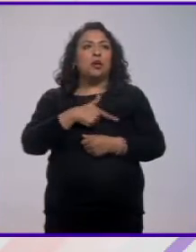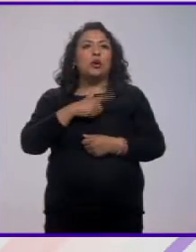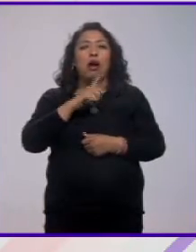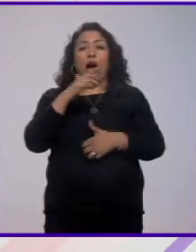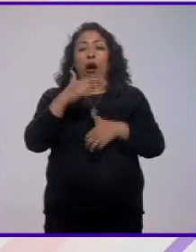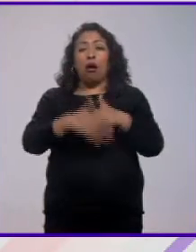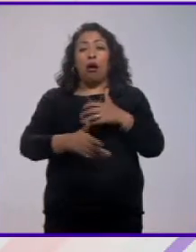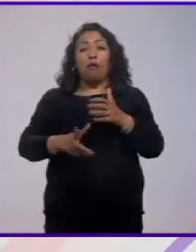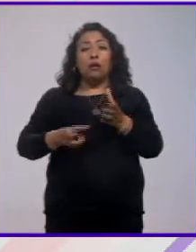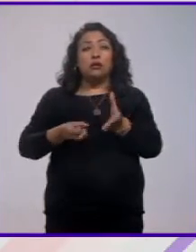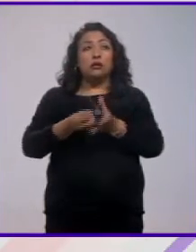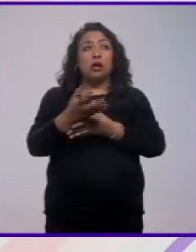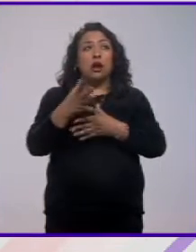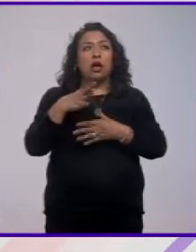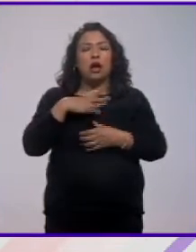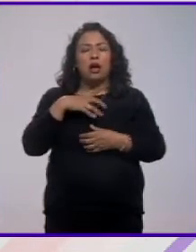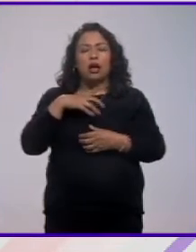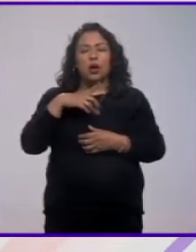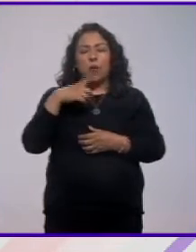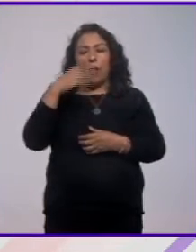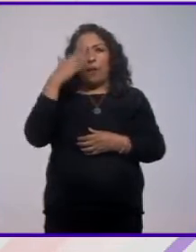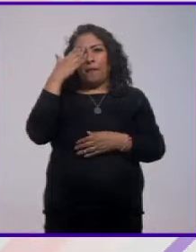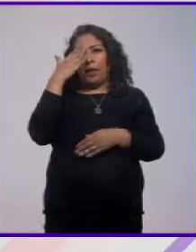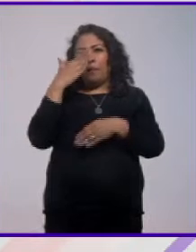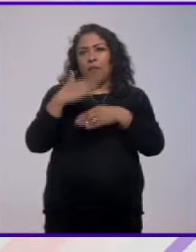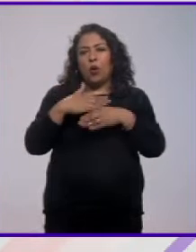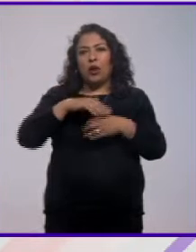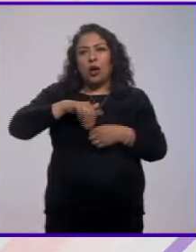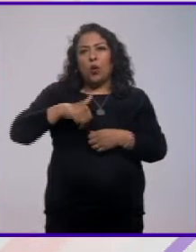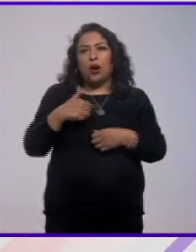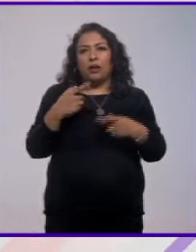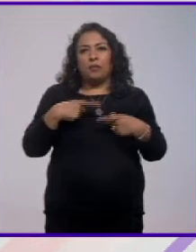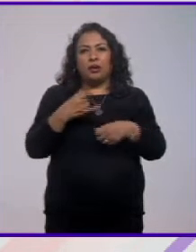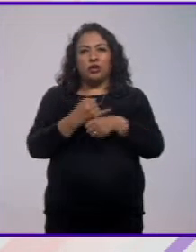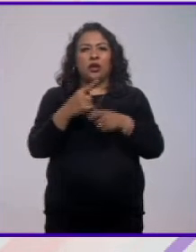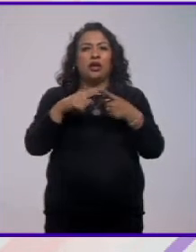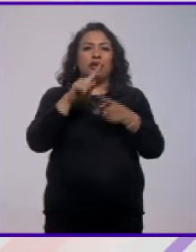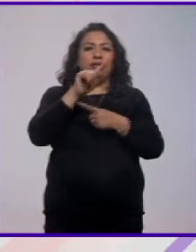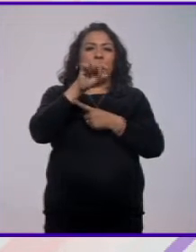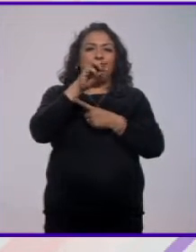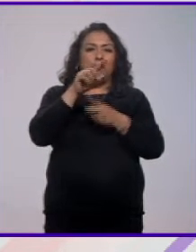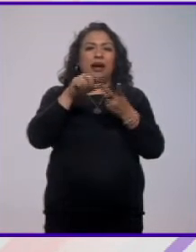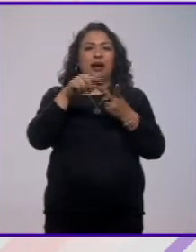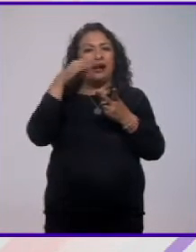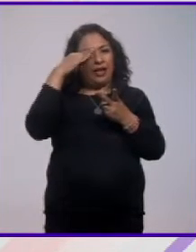salen con los personajes en los bolsillos, pues, ¿no? Tamara, Doña Meche y la